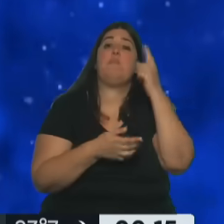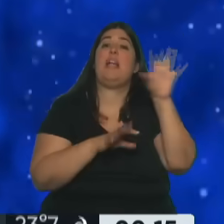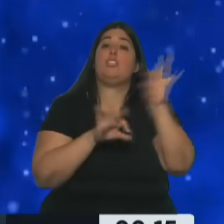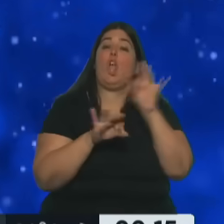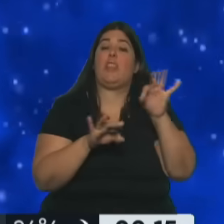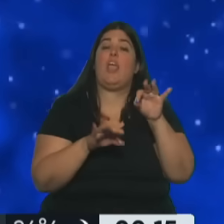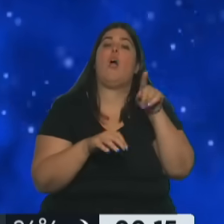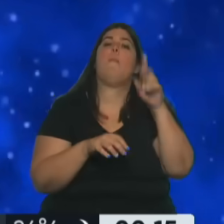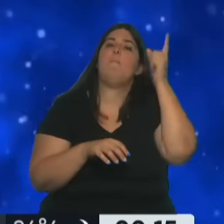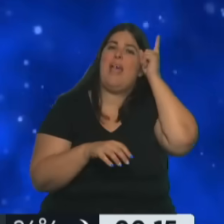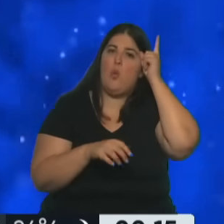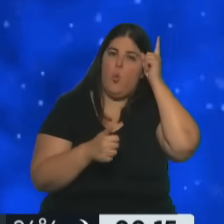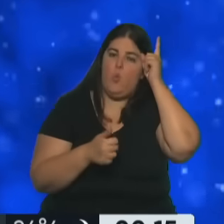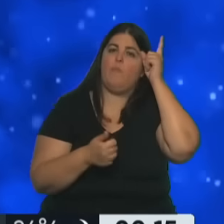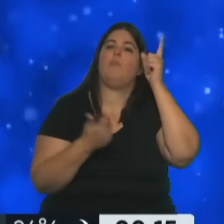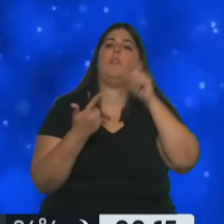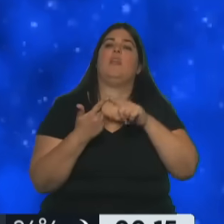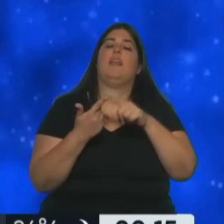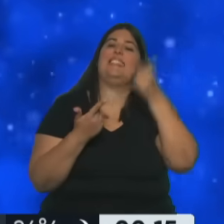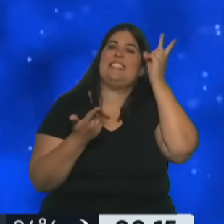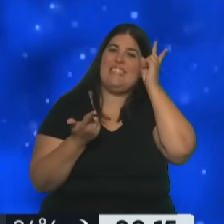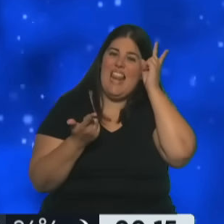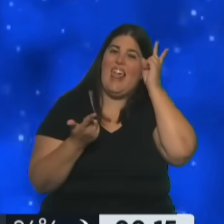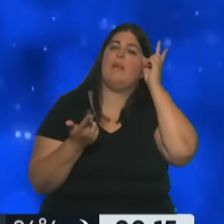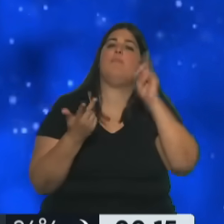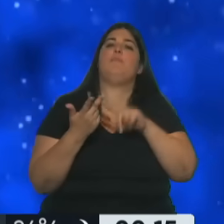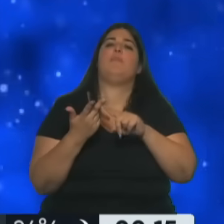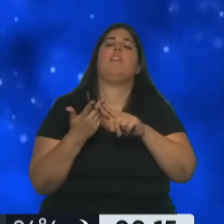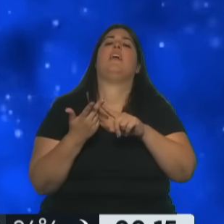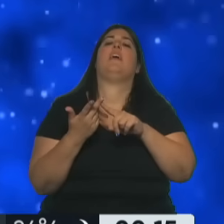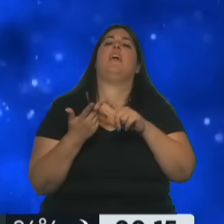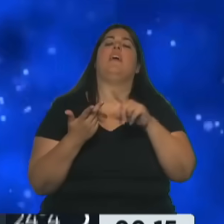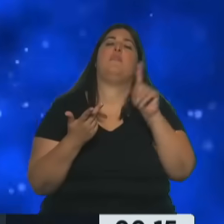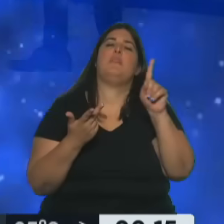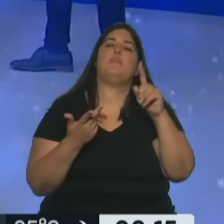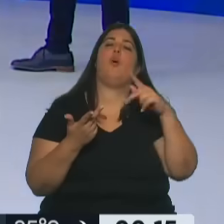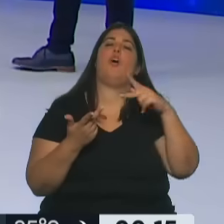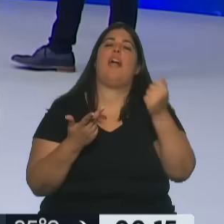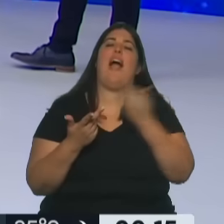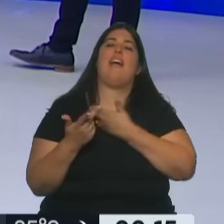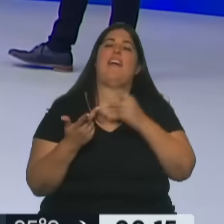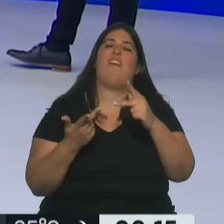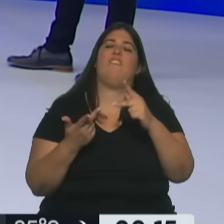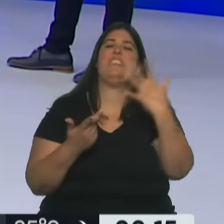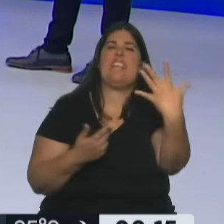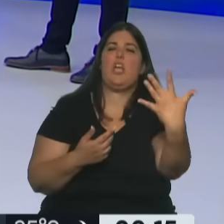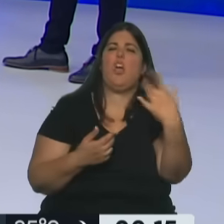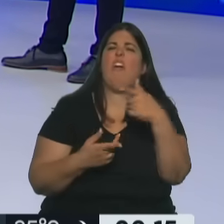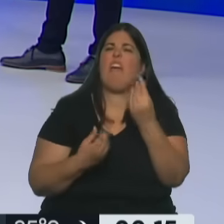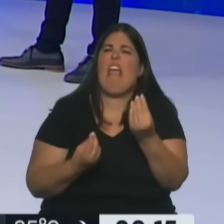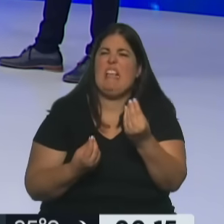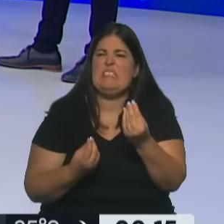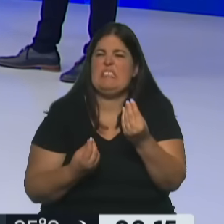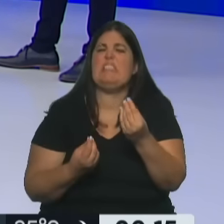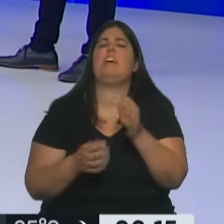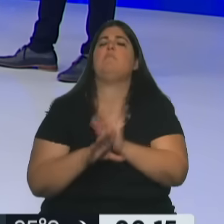dio a Perú, el segundo lo dio a Chile y el tercero dio con CACAF 5. ¿Eso qué significa? Que es un partido que